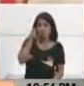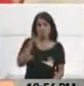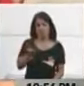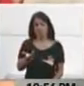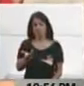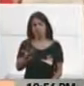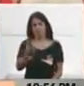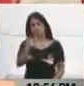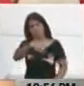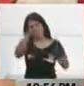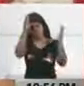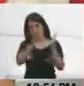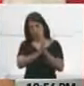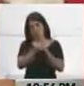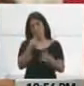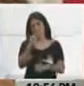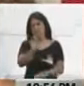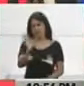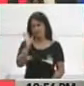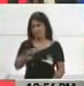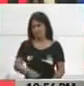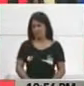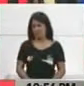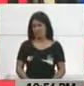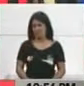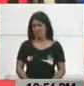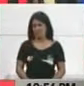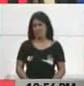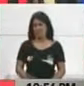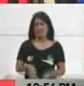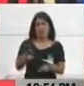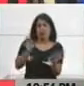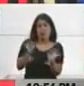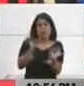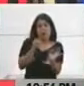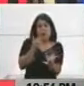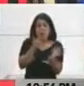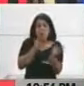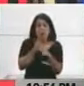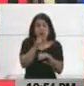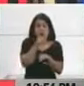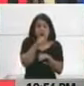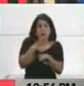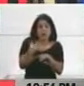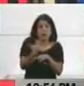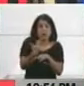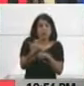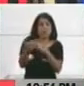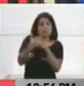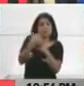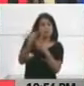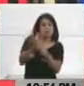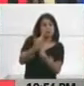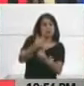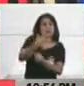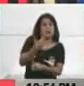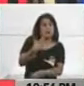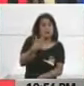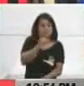Bolsa, vale, y no decía nada de esto, ¿ah? ¿Eh? Están preparando un plan para quitarme mi inmunidad.